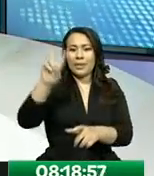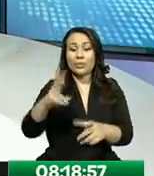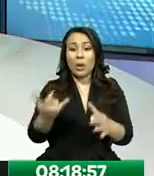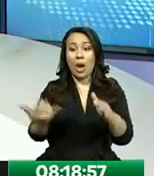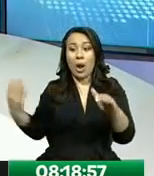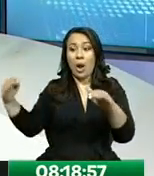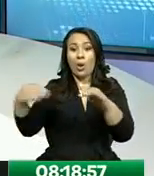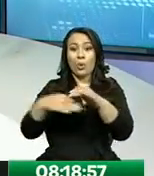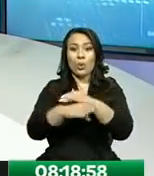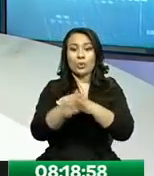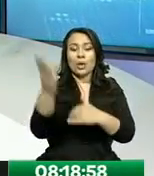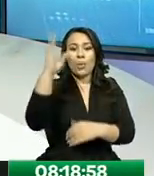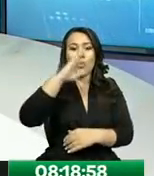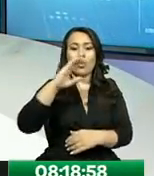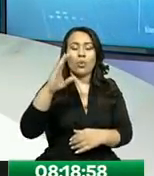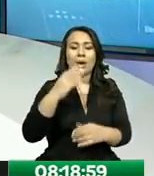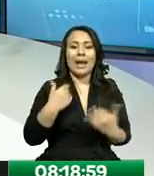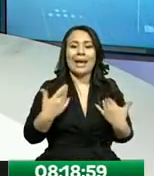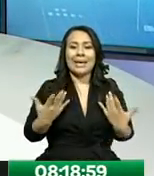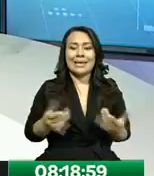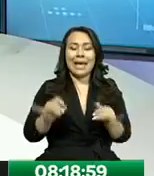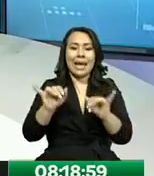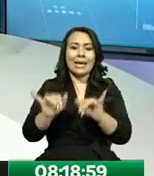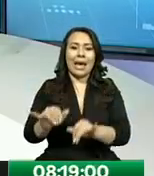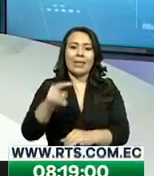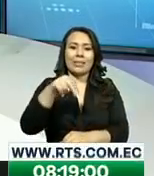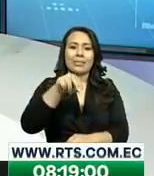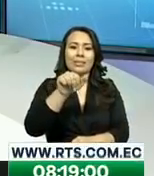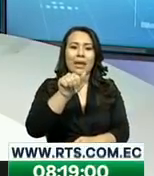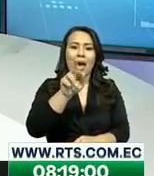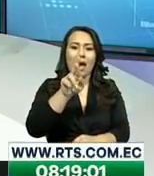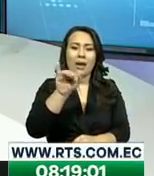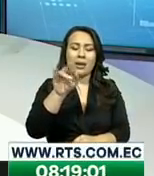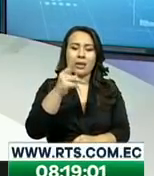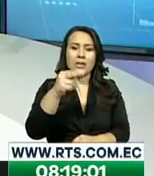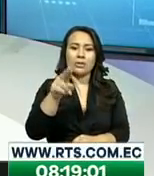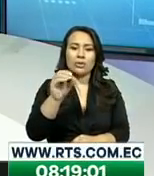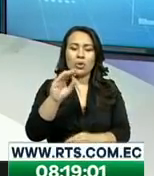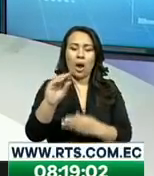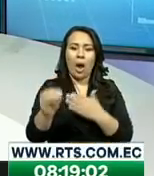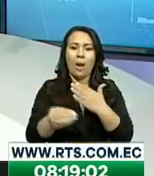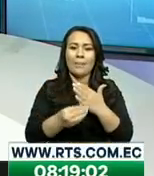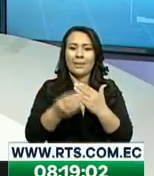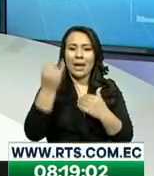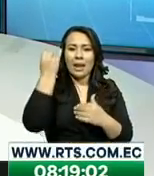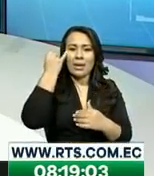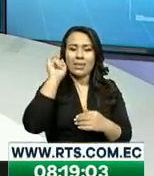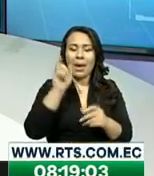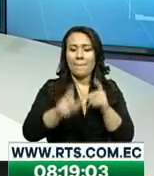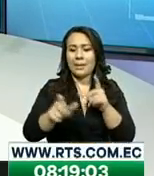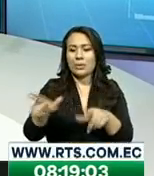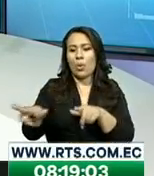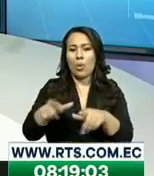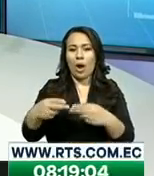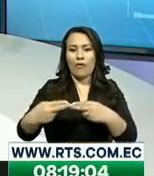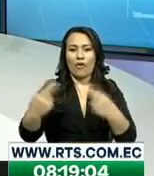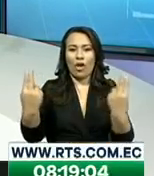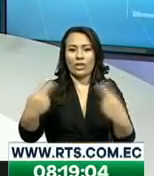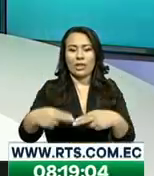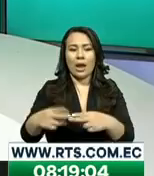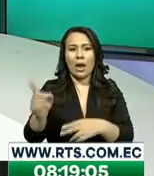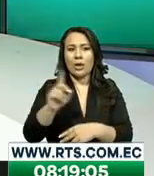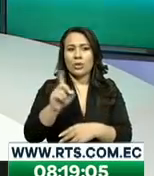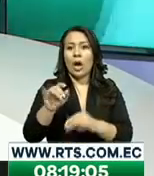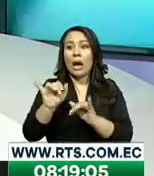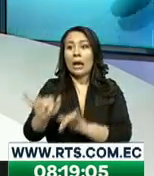frontera buscando radicarse en Nariño. Tratarán, dicen, de implementar estrategias para que este lugar fronterizo no sea